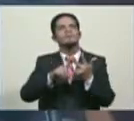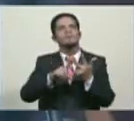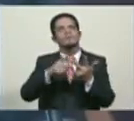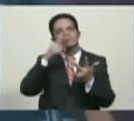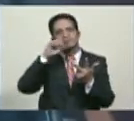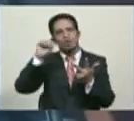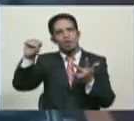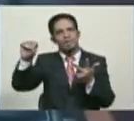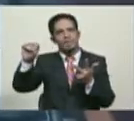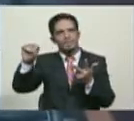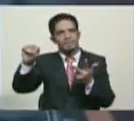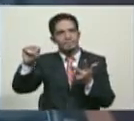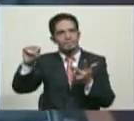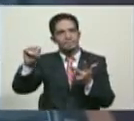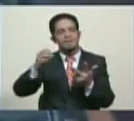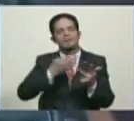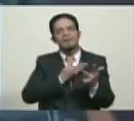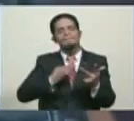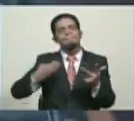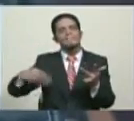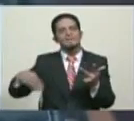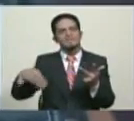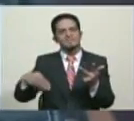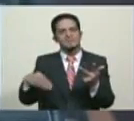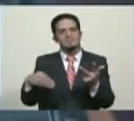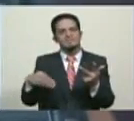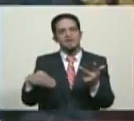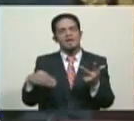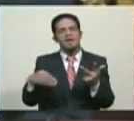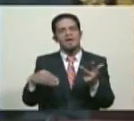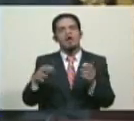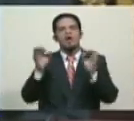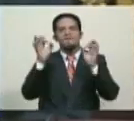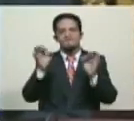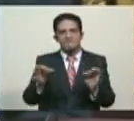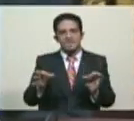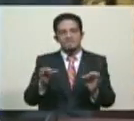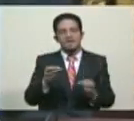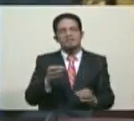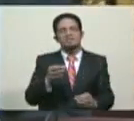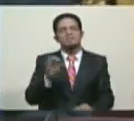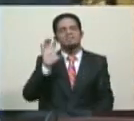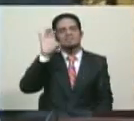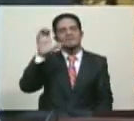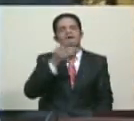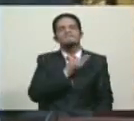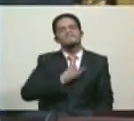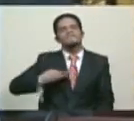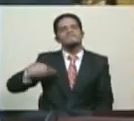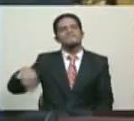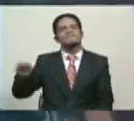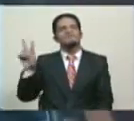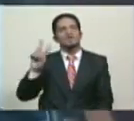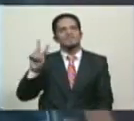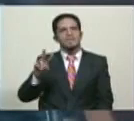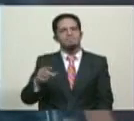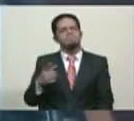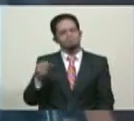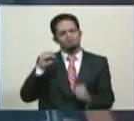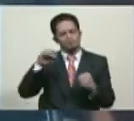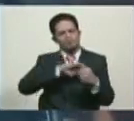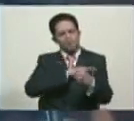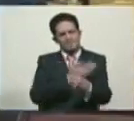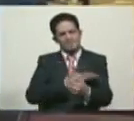Maduro Moros, presidente constitucional de la República Bolivariana de Venezuela. Mucha fuerza,